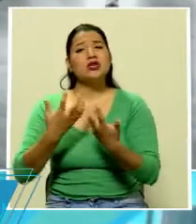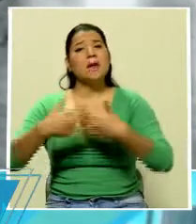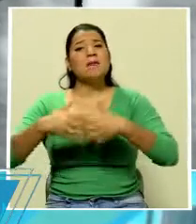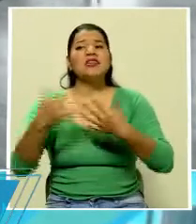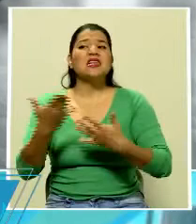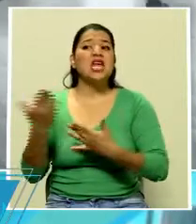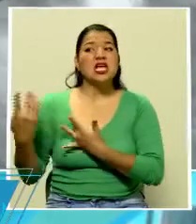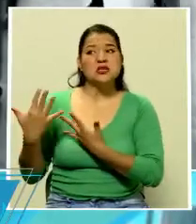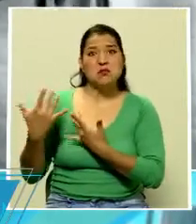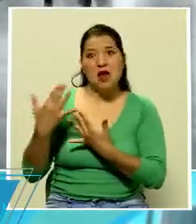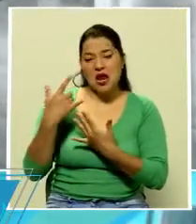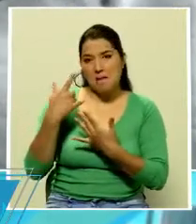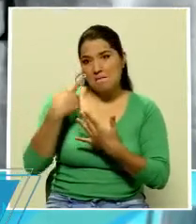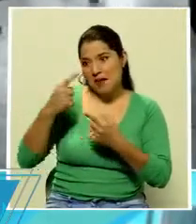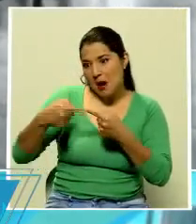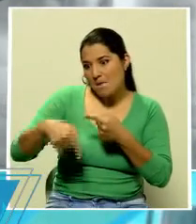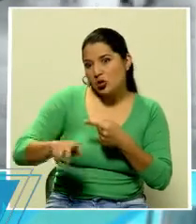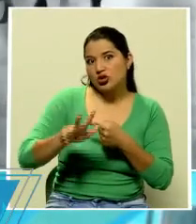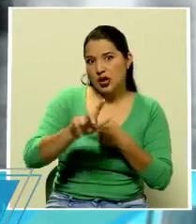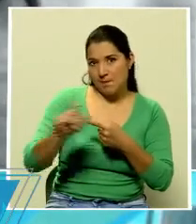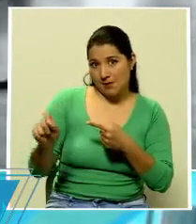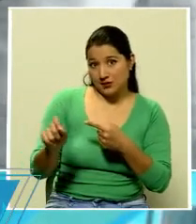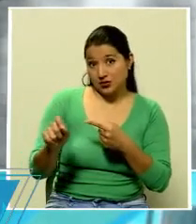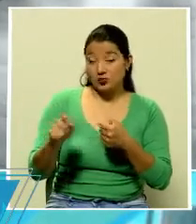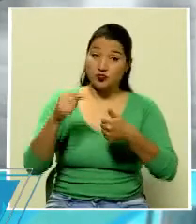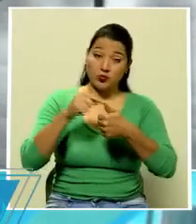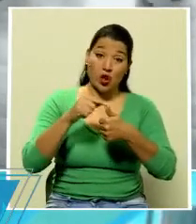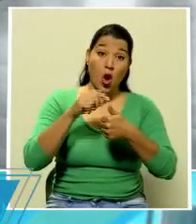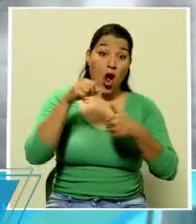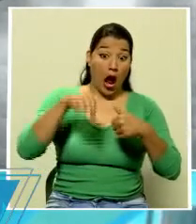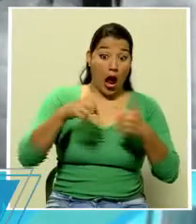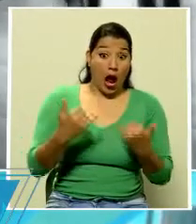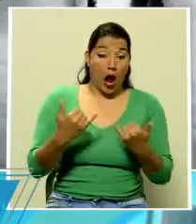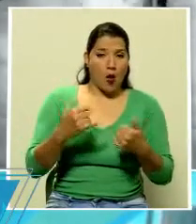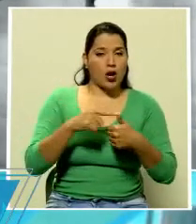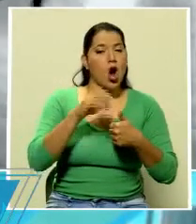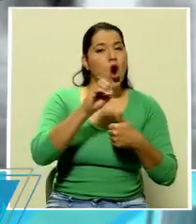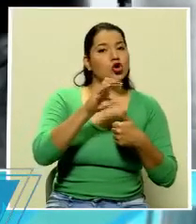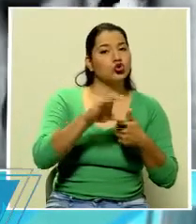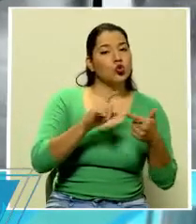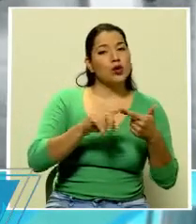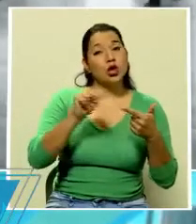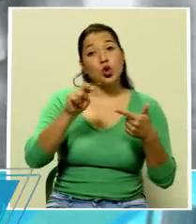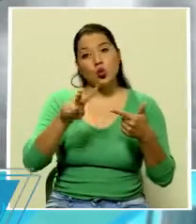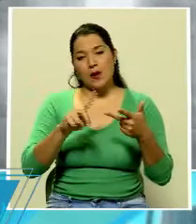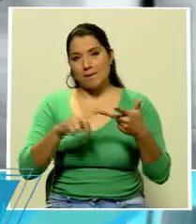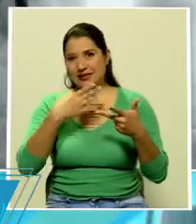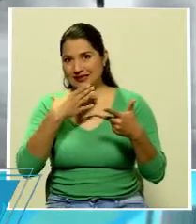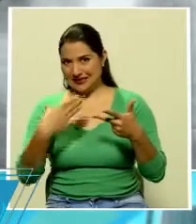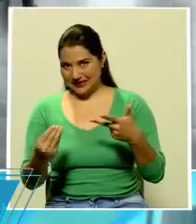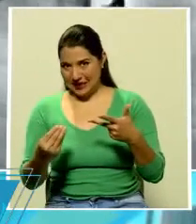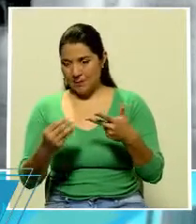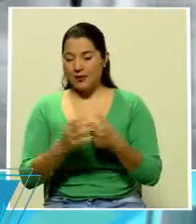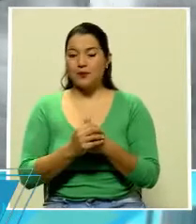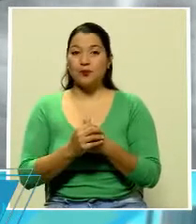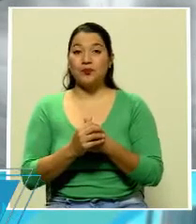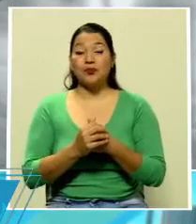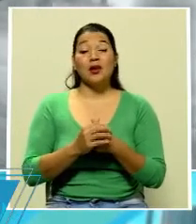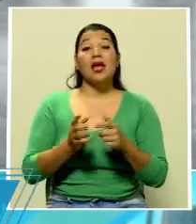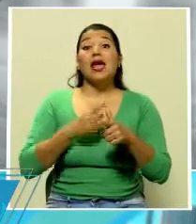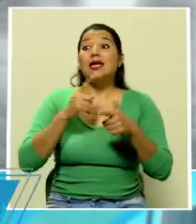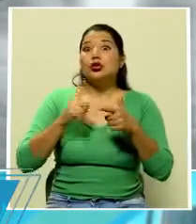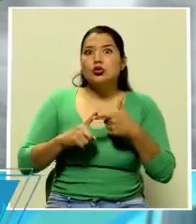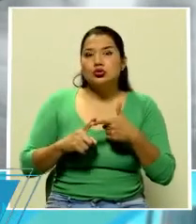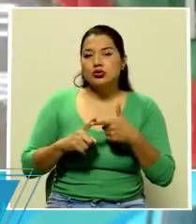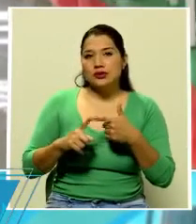caso estamos hablando de octubre, noviembre y diciembre, estamos hablando para el cuarto trimestre del 2020 y lo que la encuesta